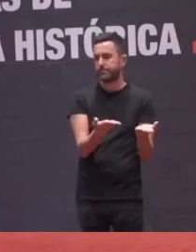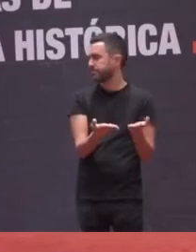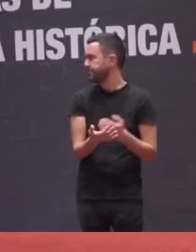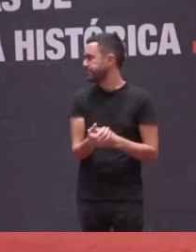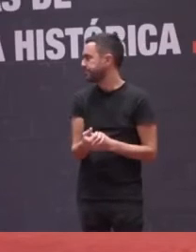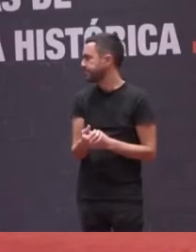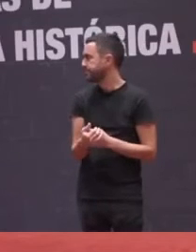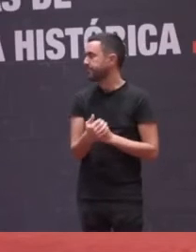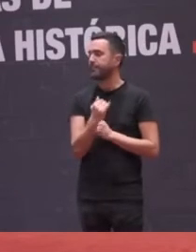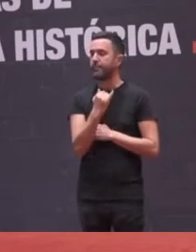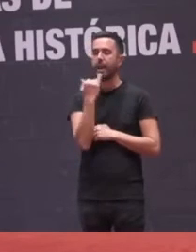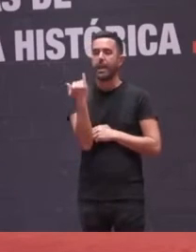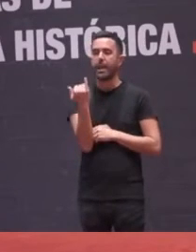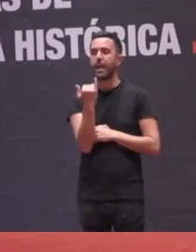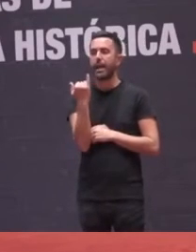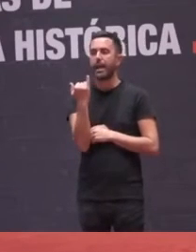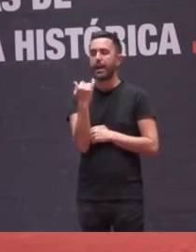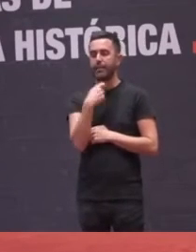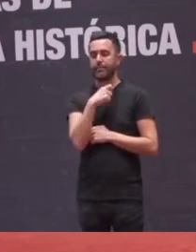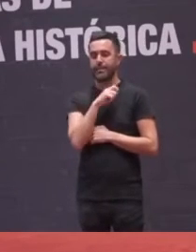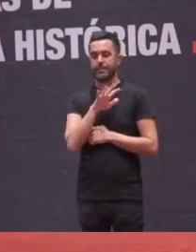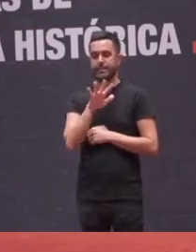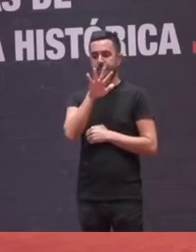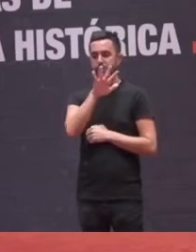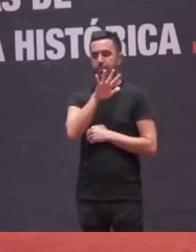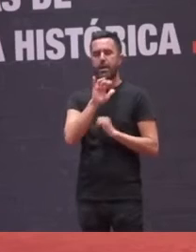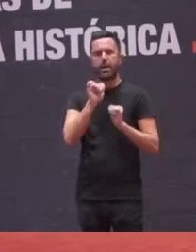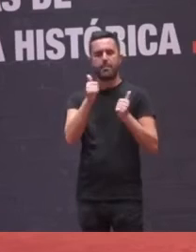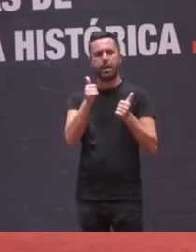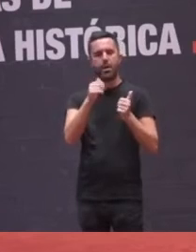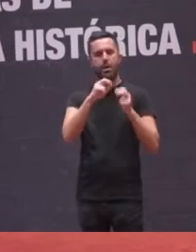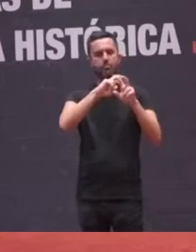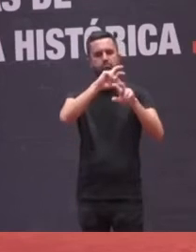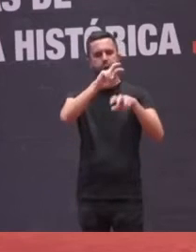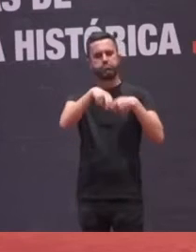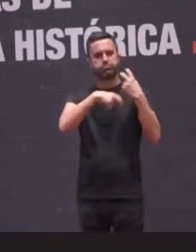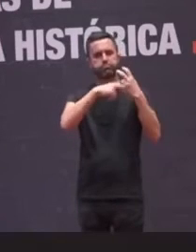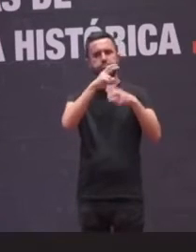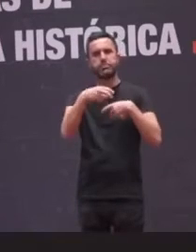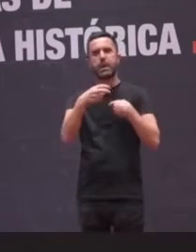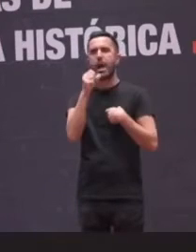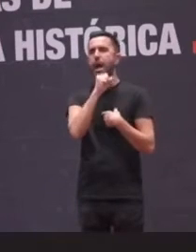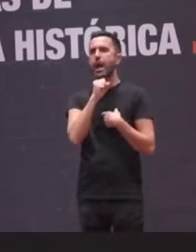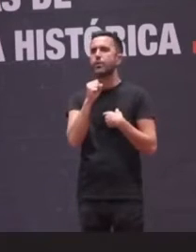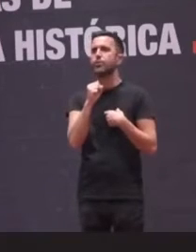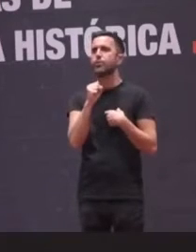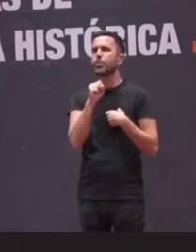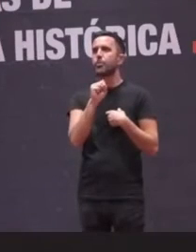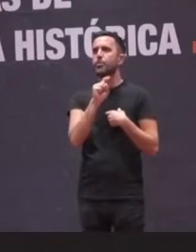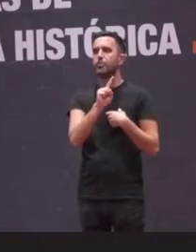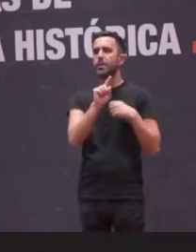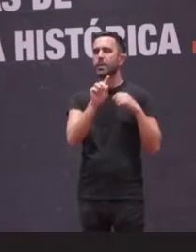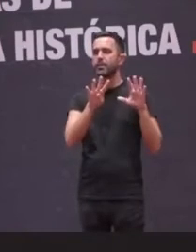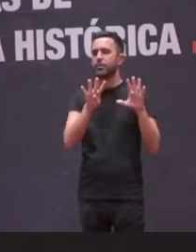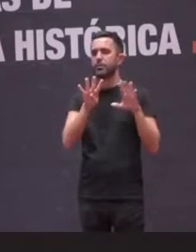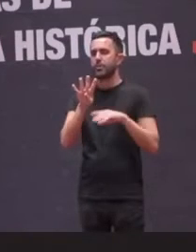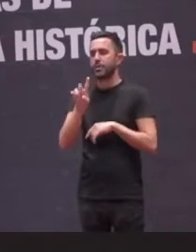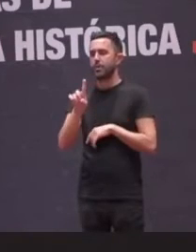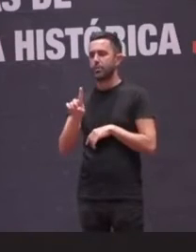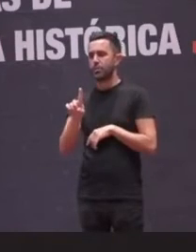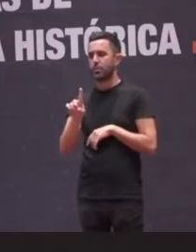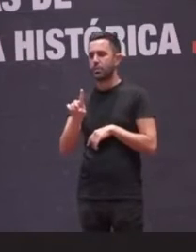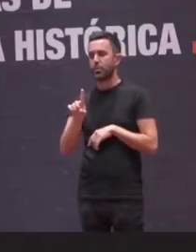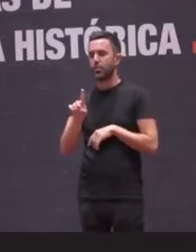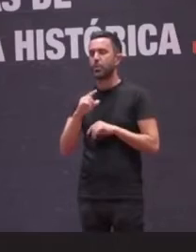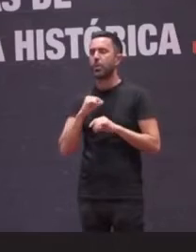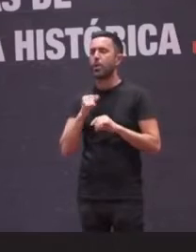o xefe do Estado. Comenzase a facer obras, etc. E no ano 40, sorprendentemente, perdón, no ano 41, se procede novamente a